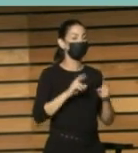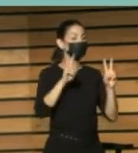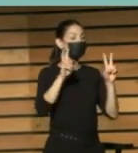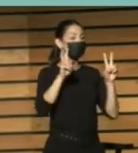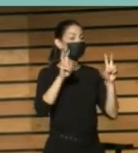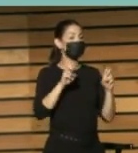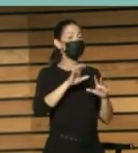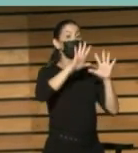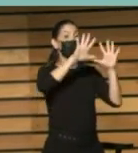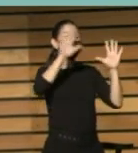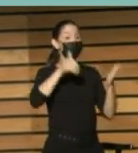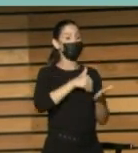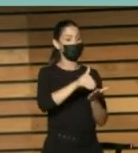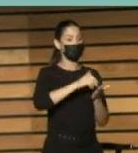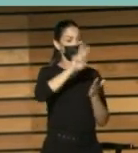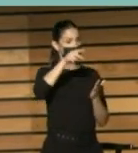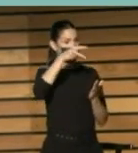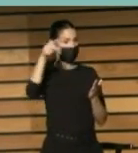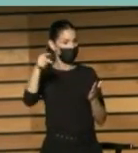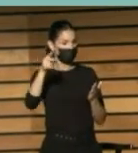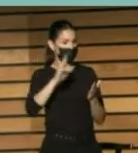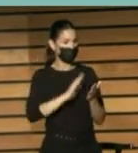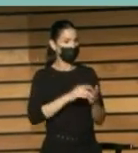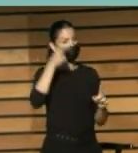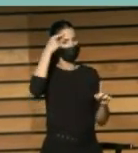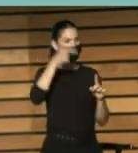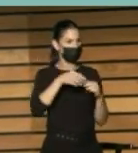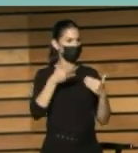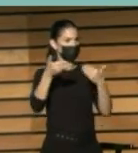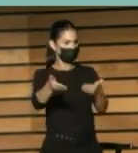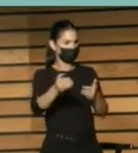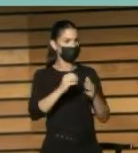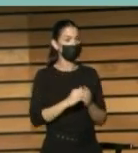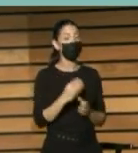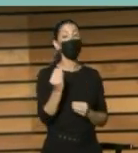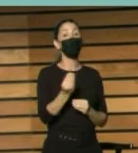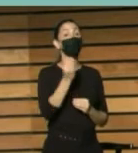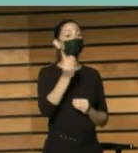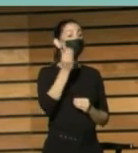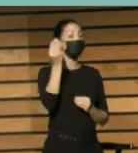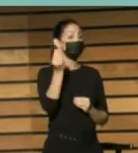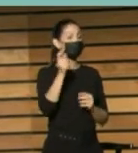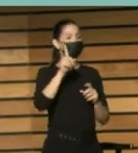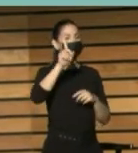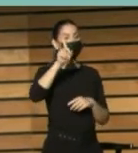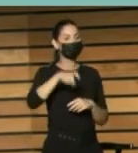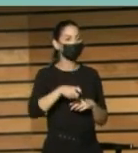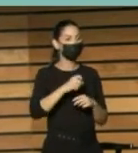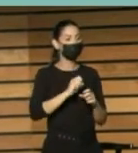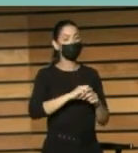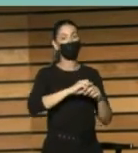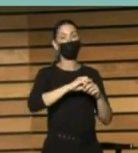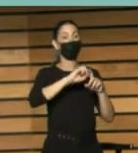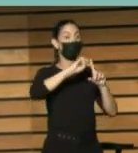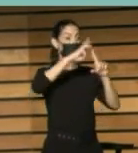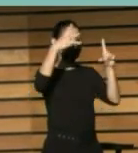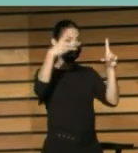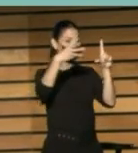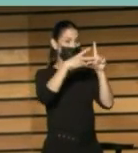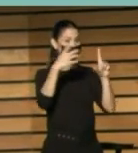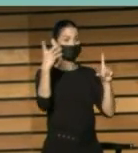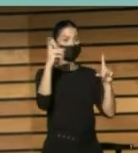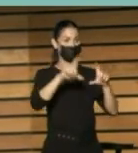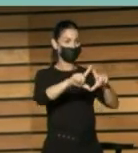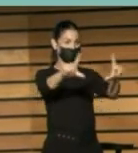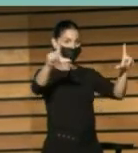millones de euros pues con esta finalidad. La mejora de las plataformas digitales, y ahí estamos en un trabajo